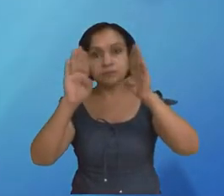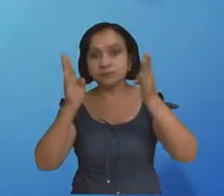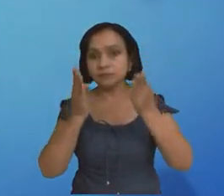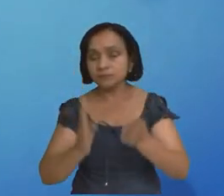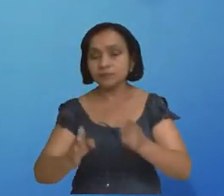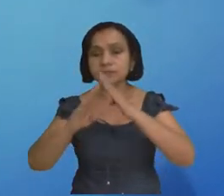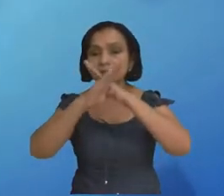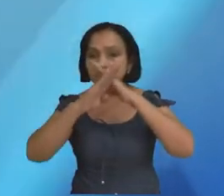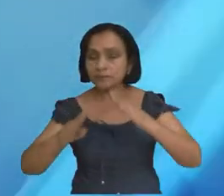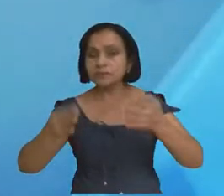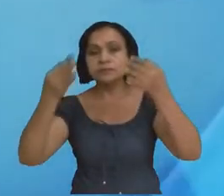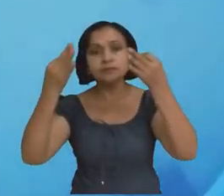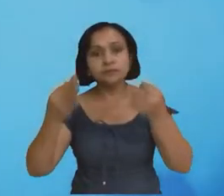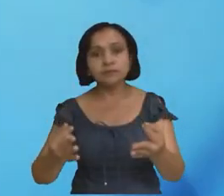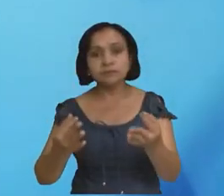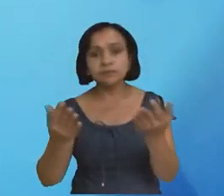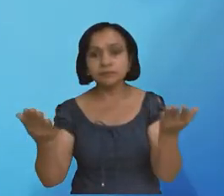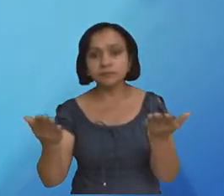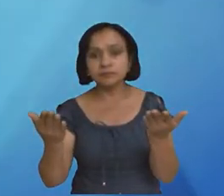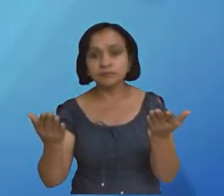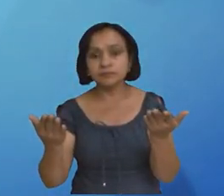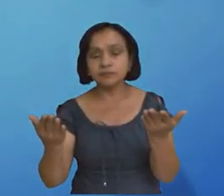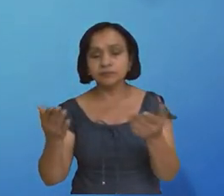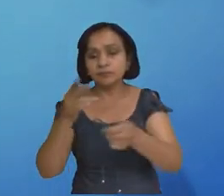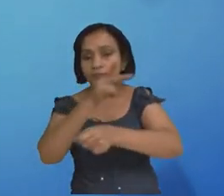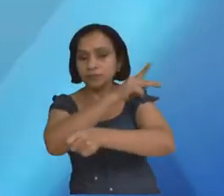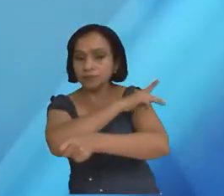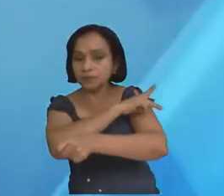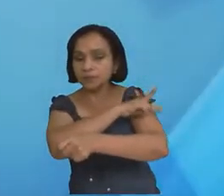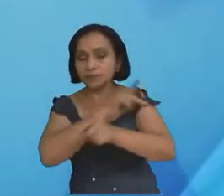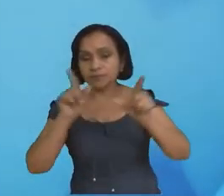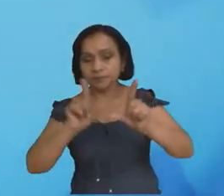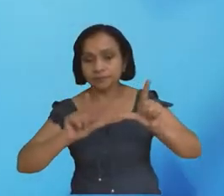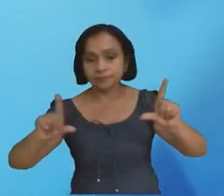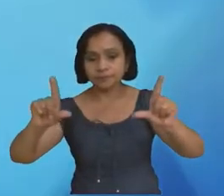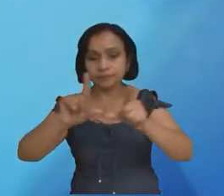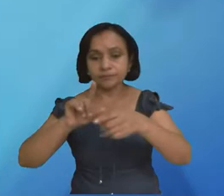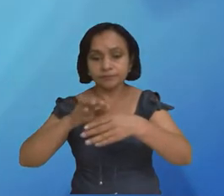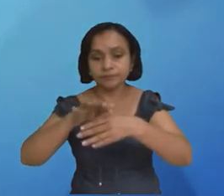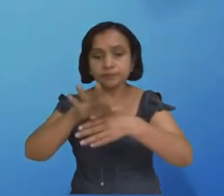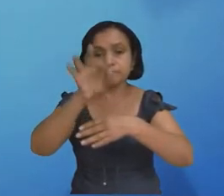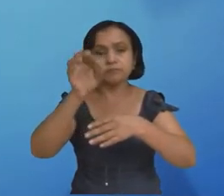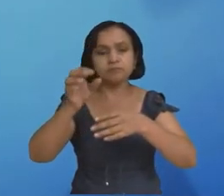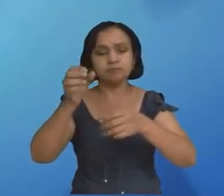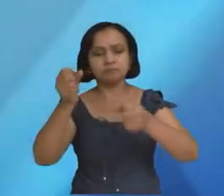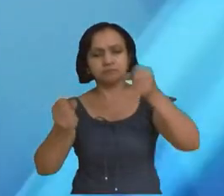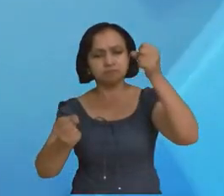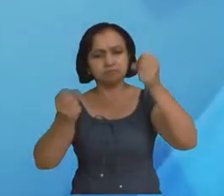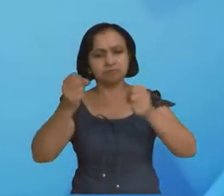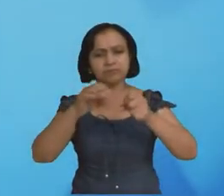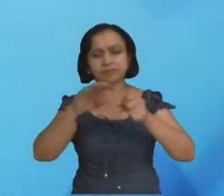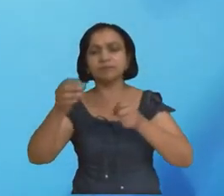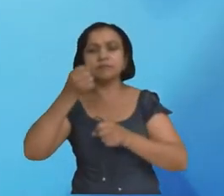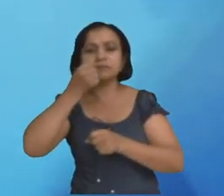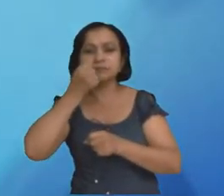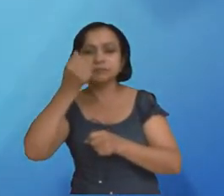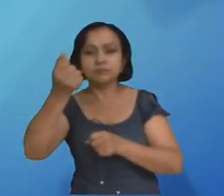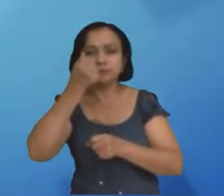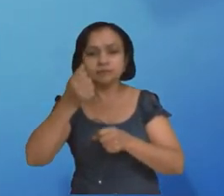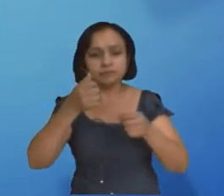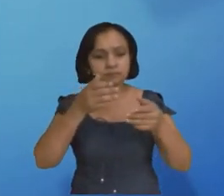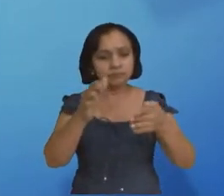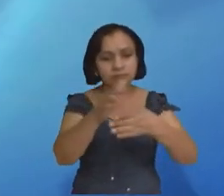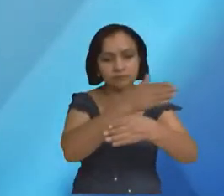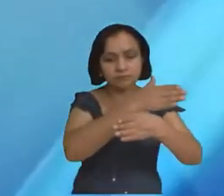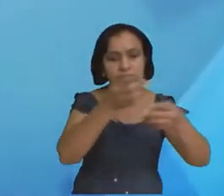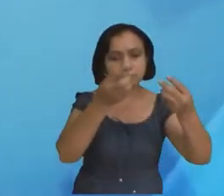Bien. La comisaría está equipada con medios de transporte, comunicación y mobiliario,